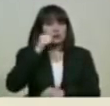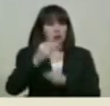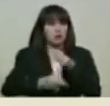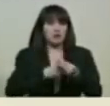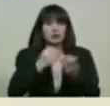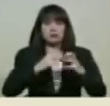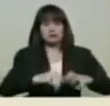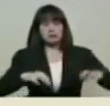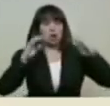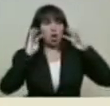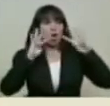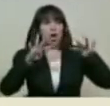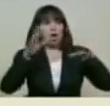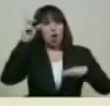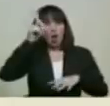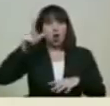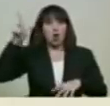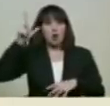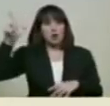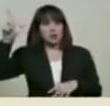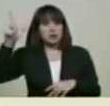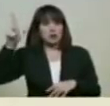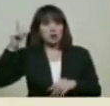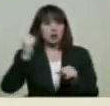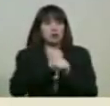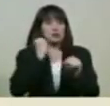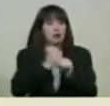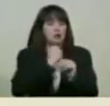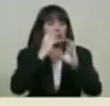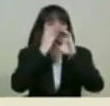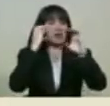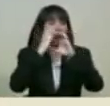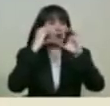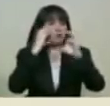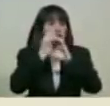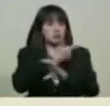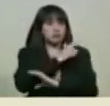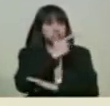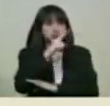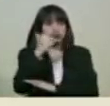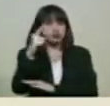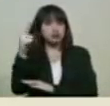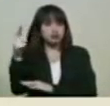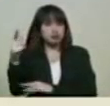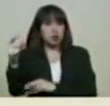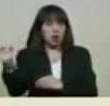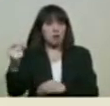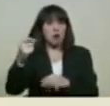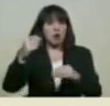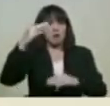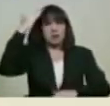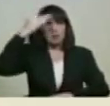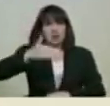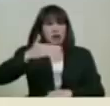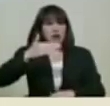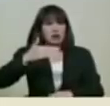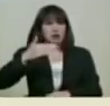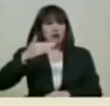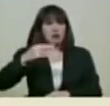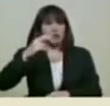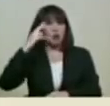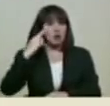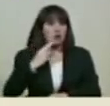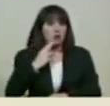conglomerado logístico de transporte muy importante con transporte de la Fuerza Armada Nacional Bolivariana,